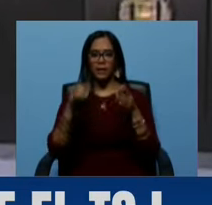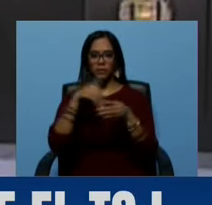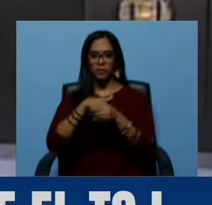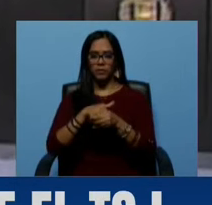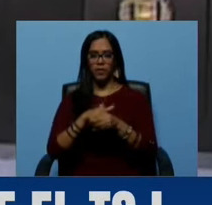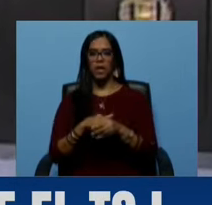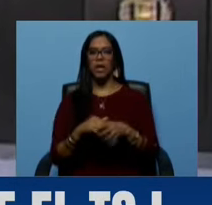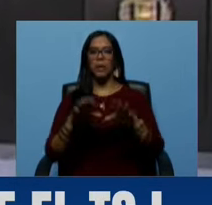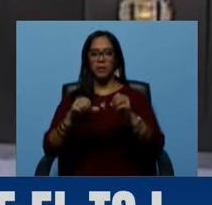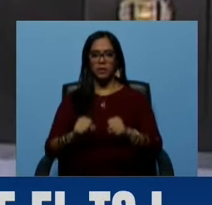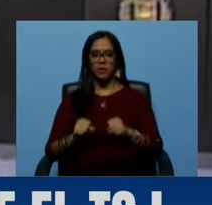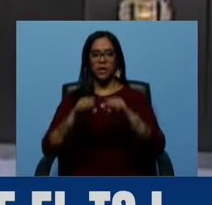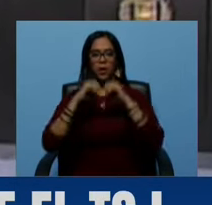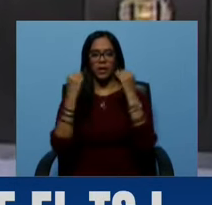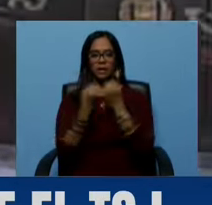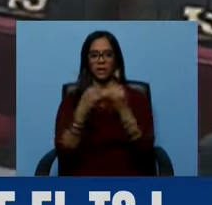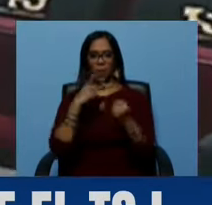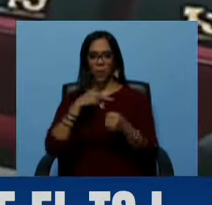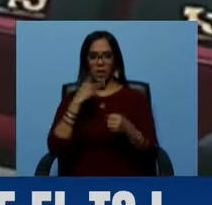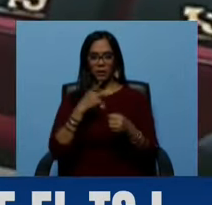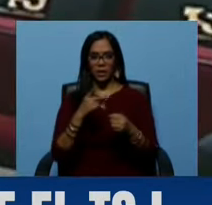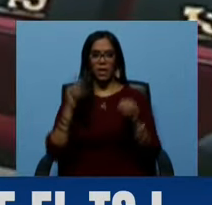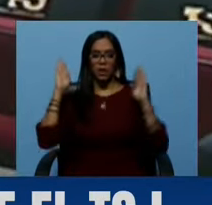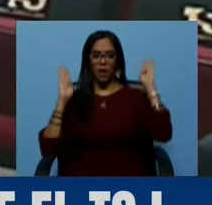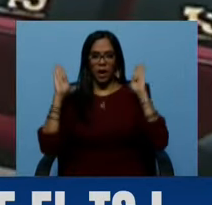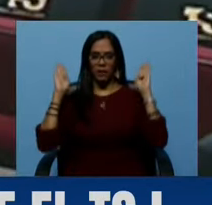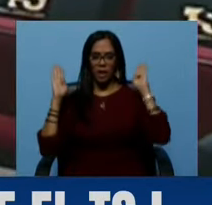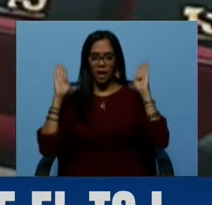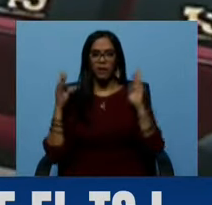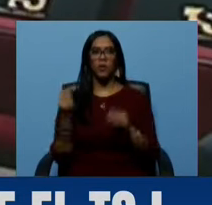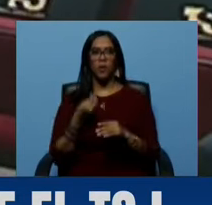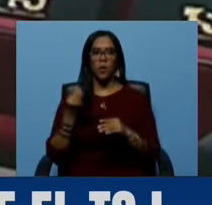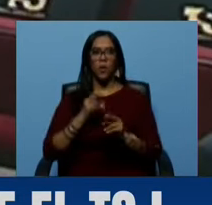encuentran en posesión de las organizaciones políticas y los candidatos, así como